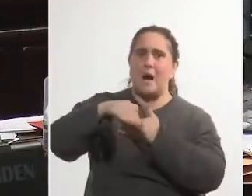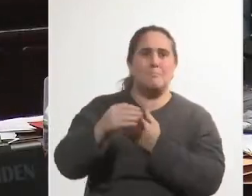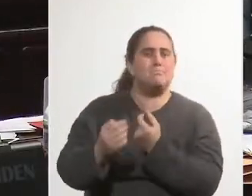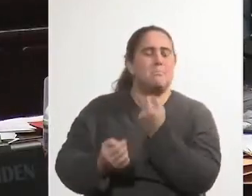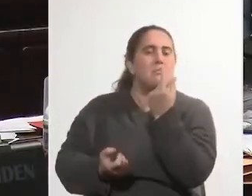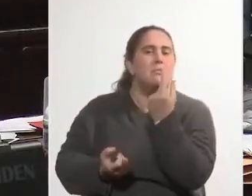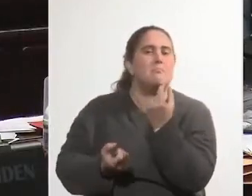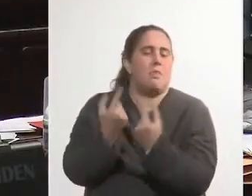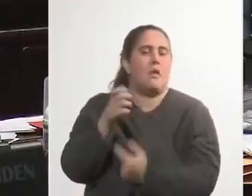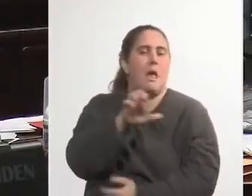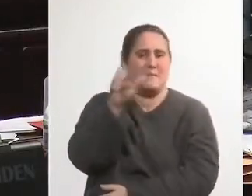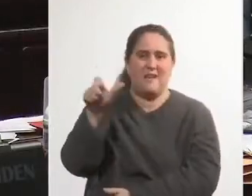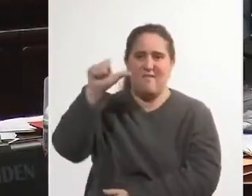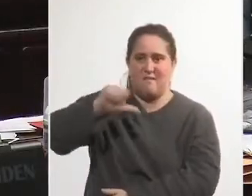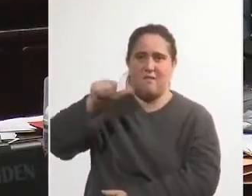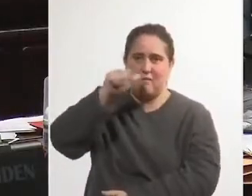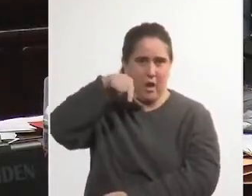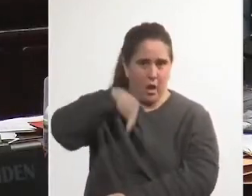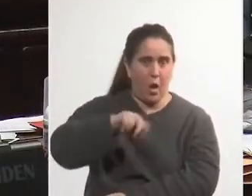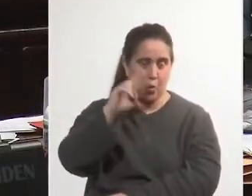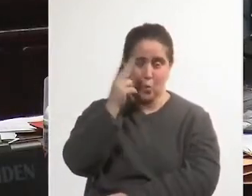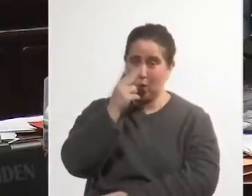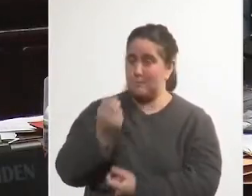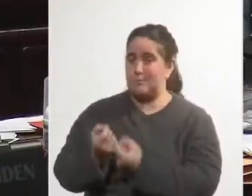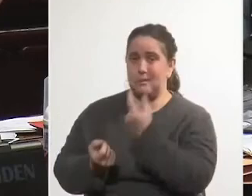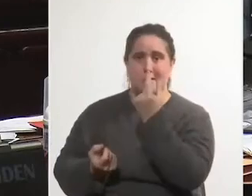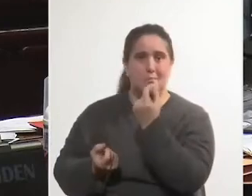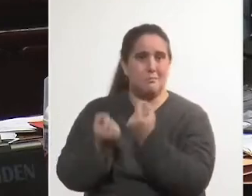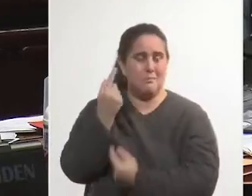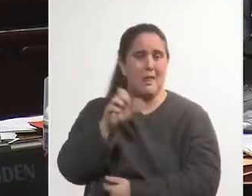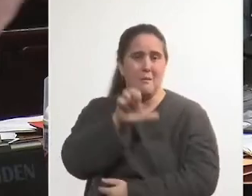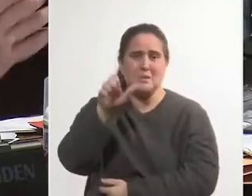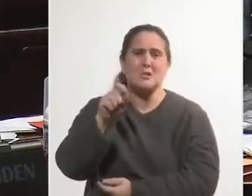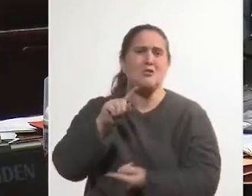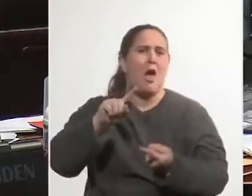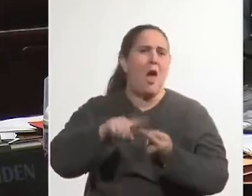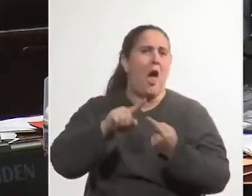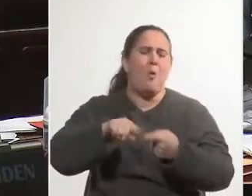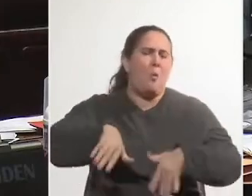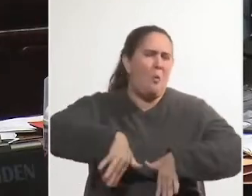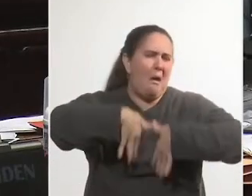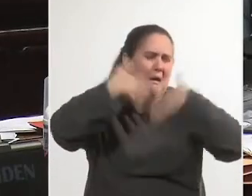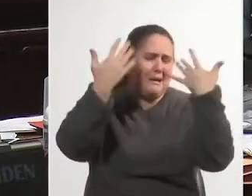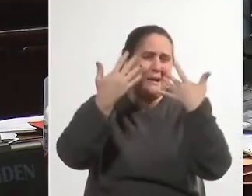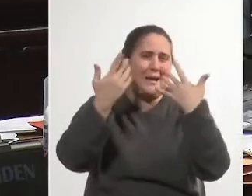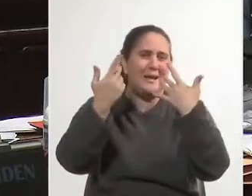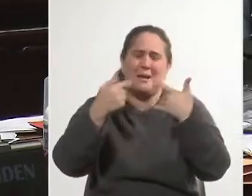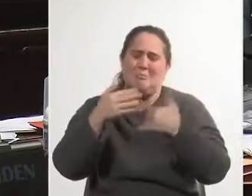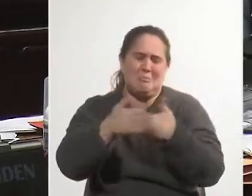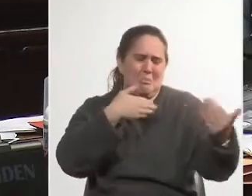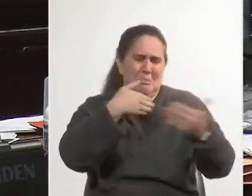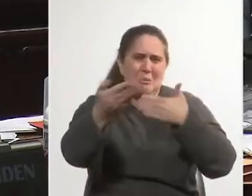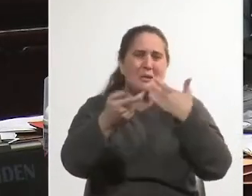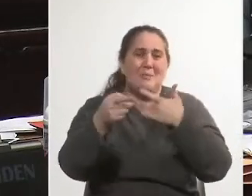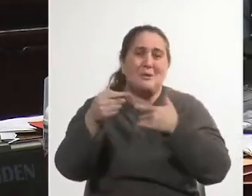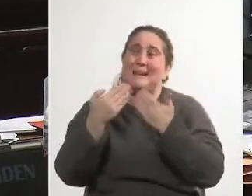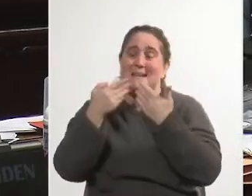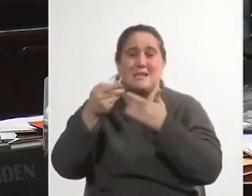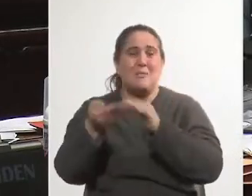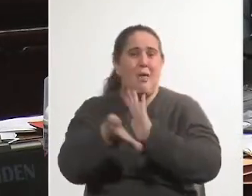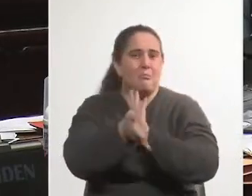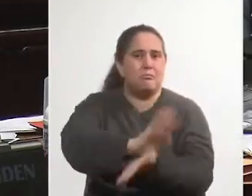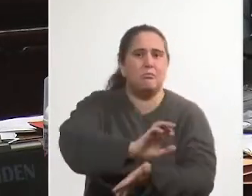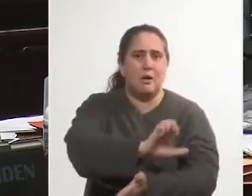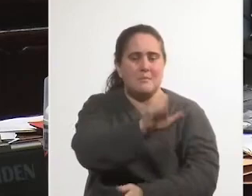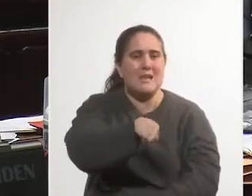de la bebida efectúan cualquier tipo de concesión laboral porque no les importa, porque es una forma de liquidar a las pequeñas y medianas